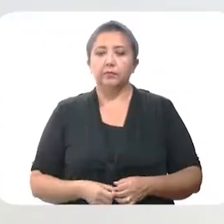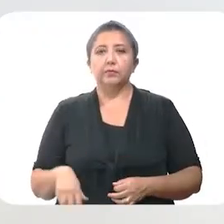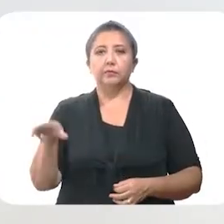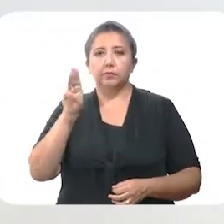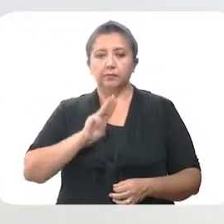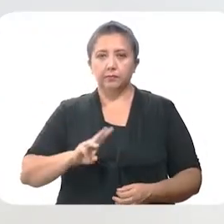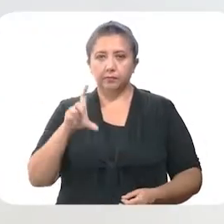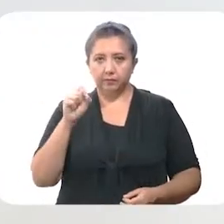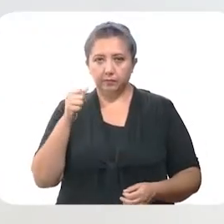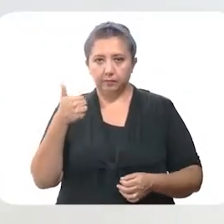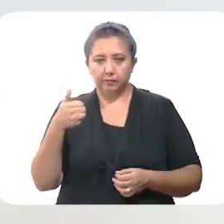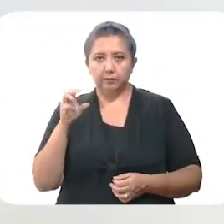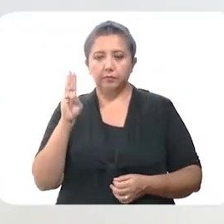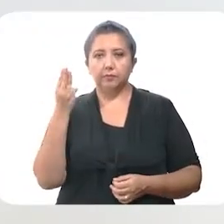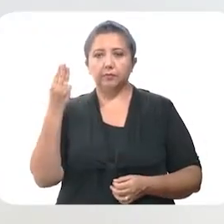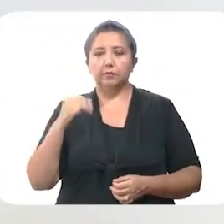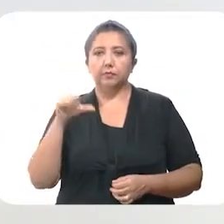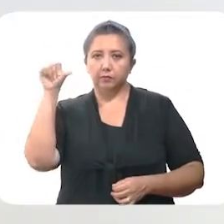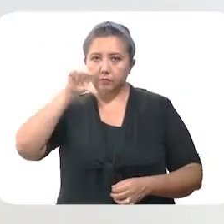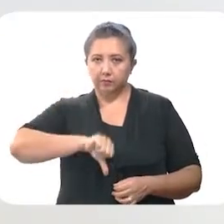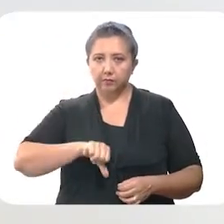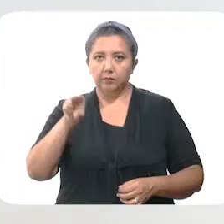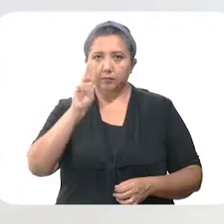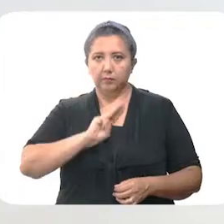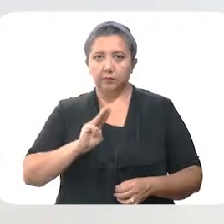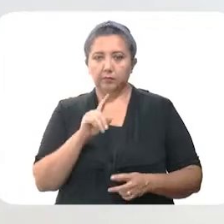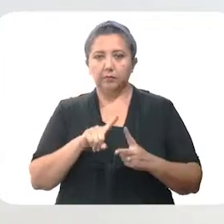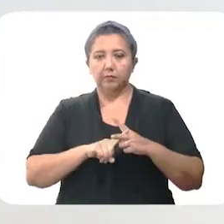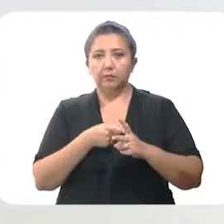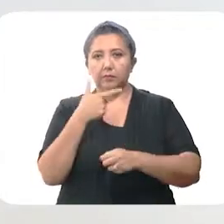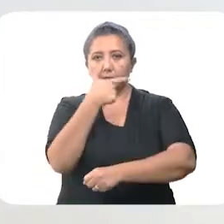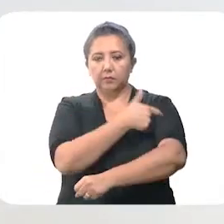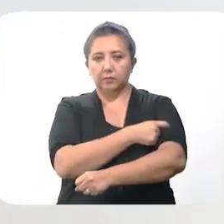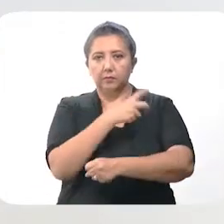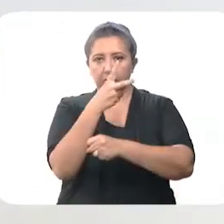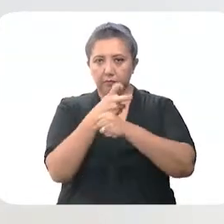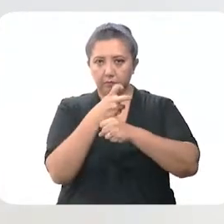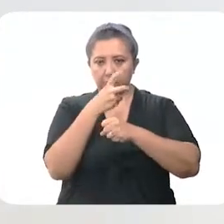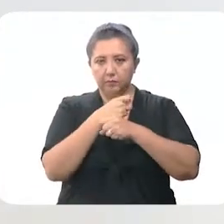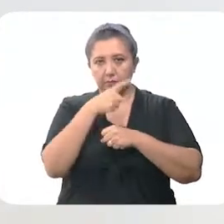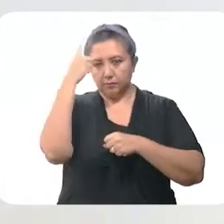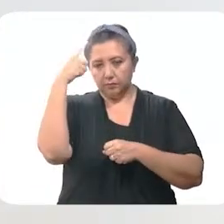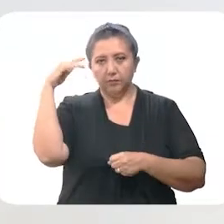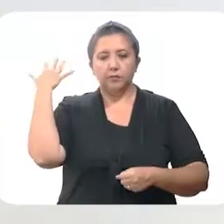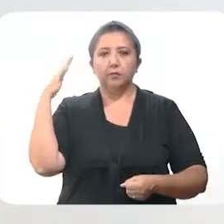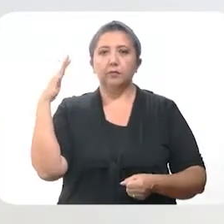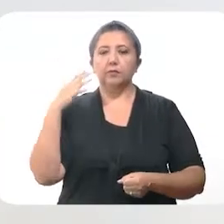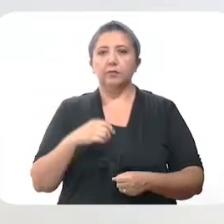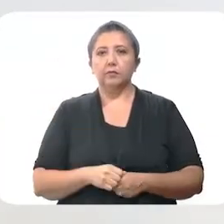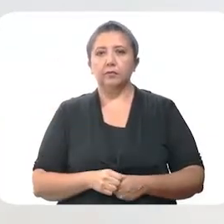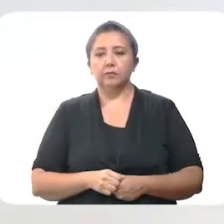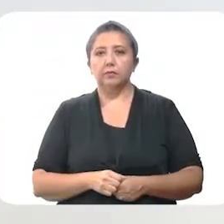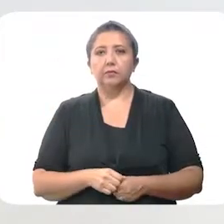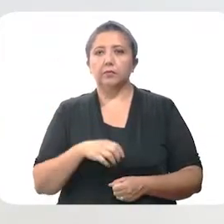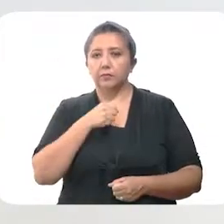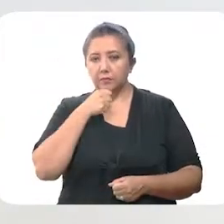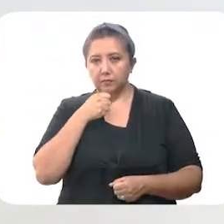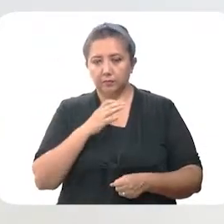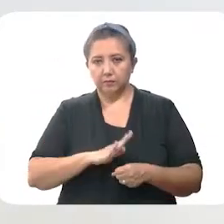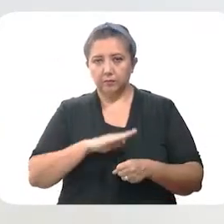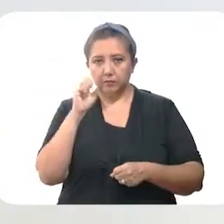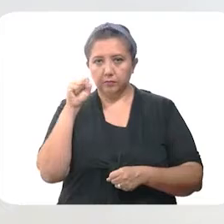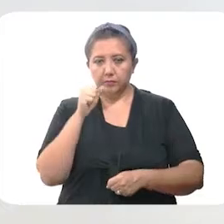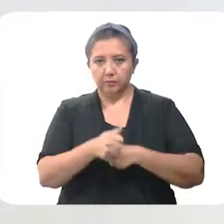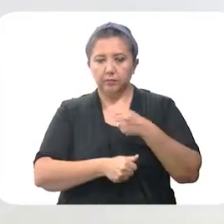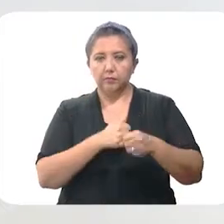médico de este miércoles 26 de mayo. Hoy miércoles dio inicio la aplicación de la segunda dosis para adultos mayores de